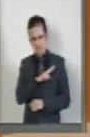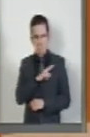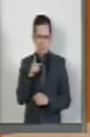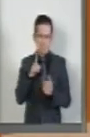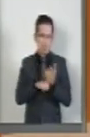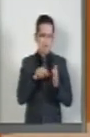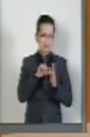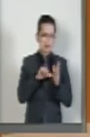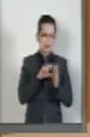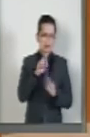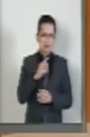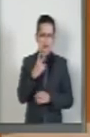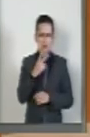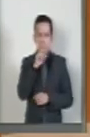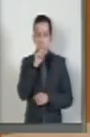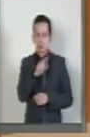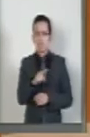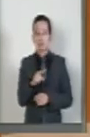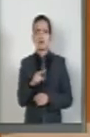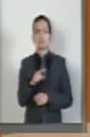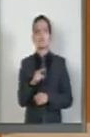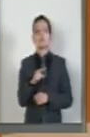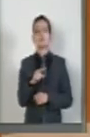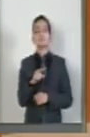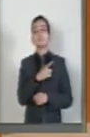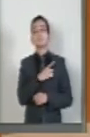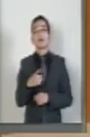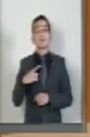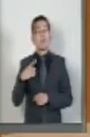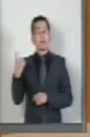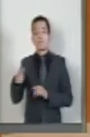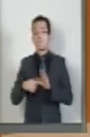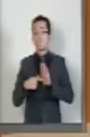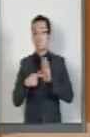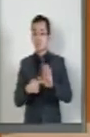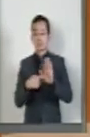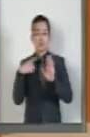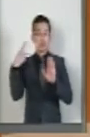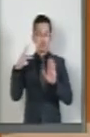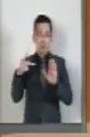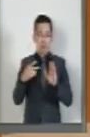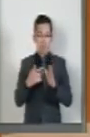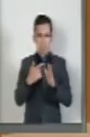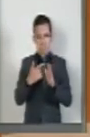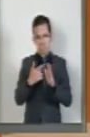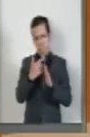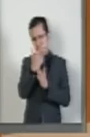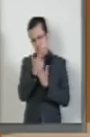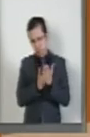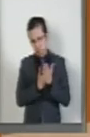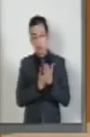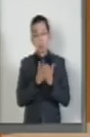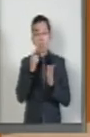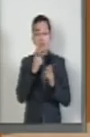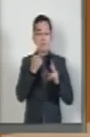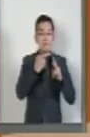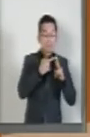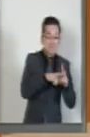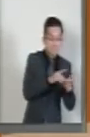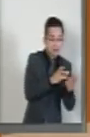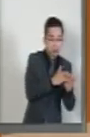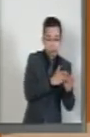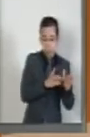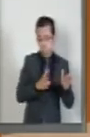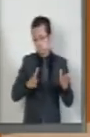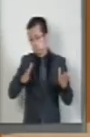ley, y ponemos, deben de presentar la declaración inicial, la